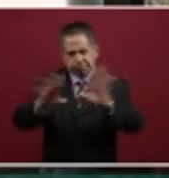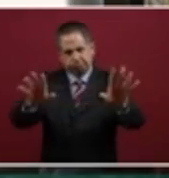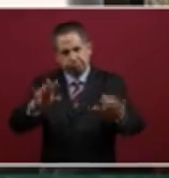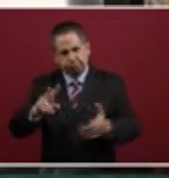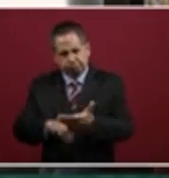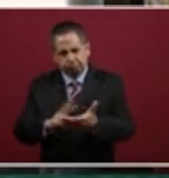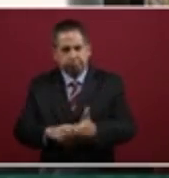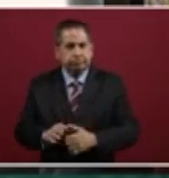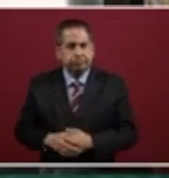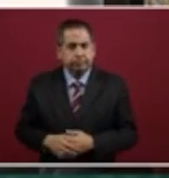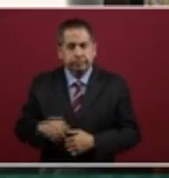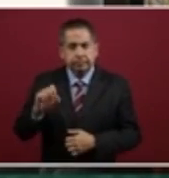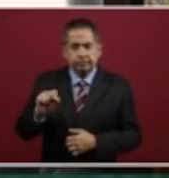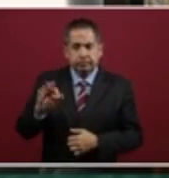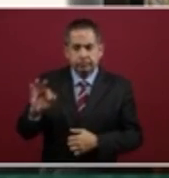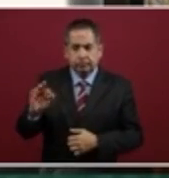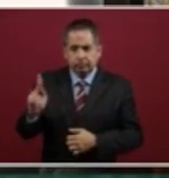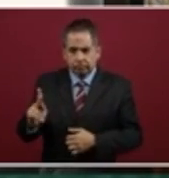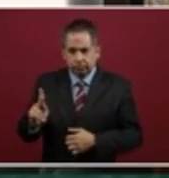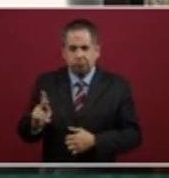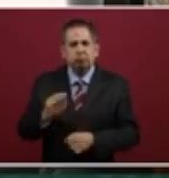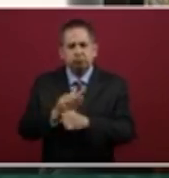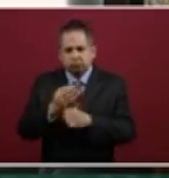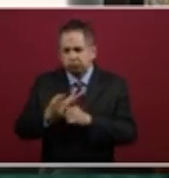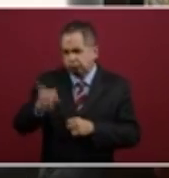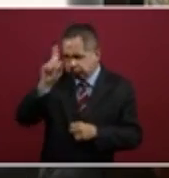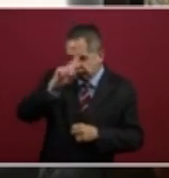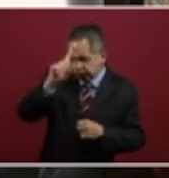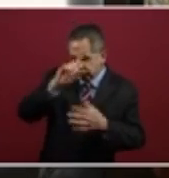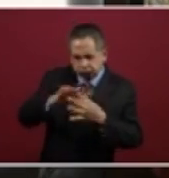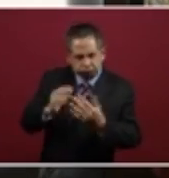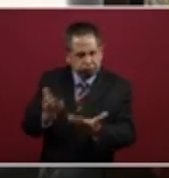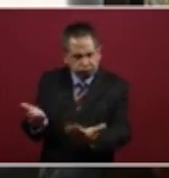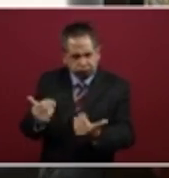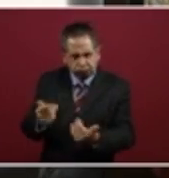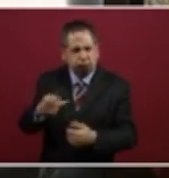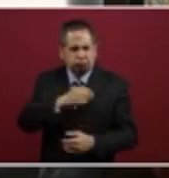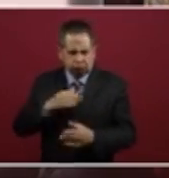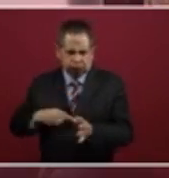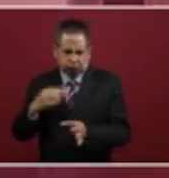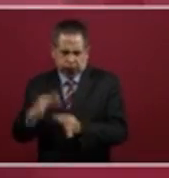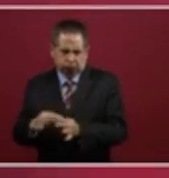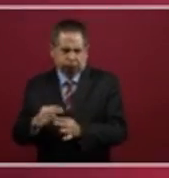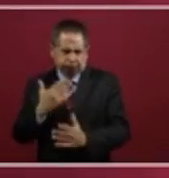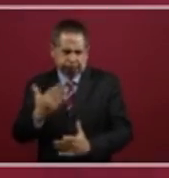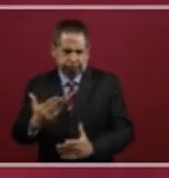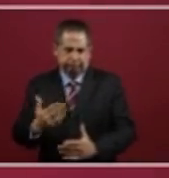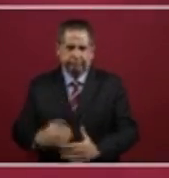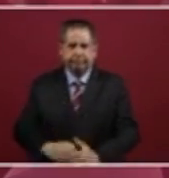La Secretaría de la Función Pública está para orientarte a cumplir con esta obligación.